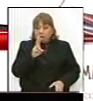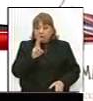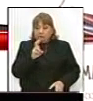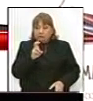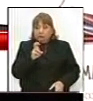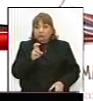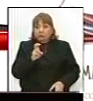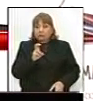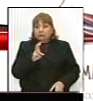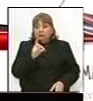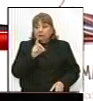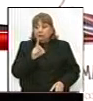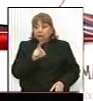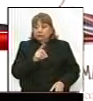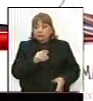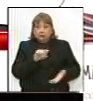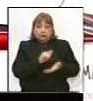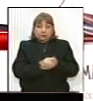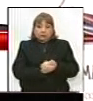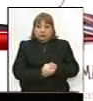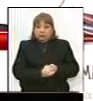artículo 102.1,